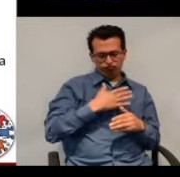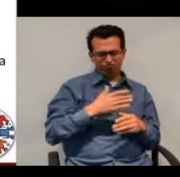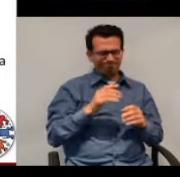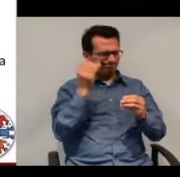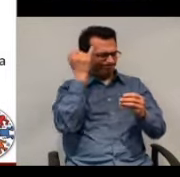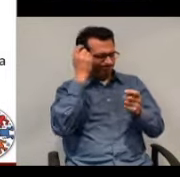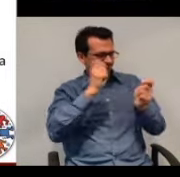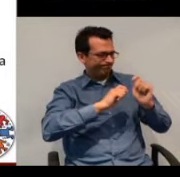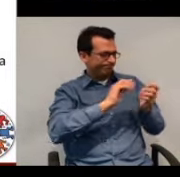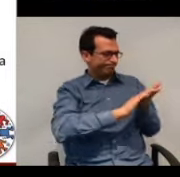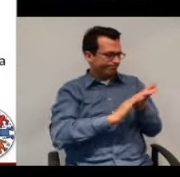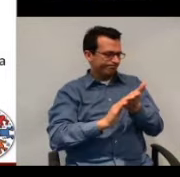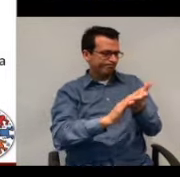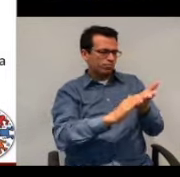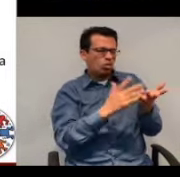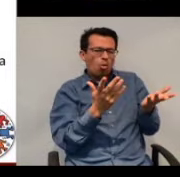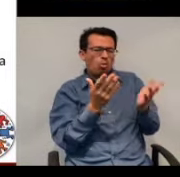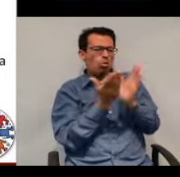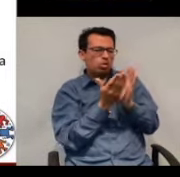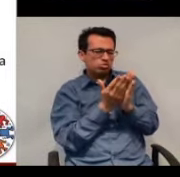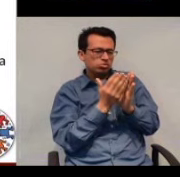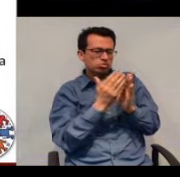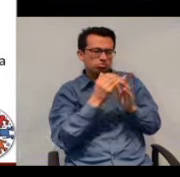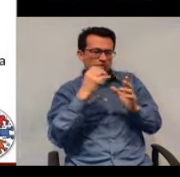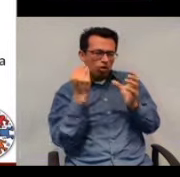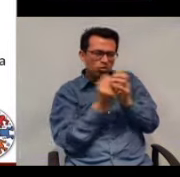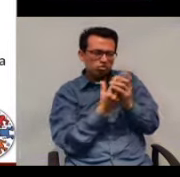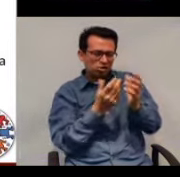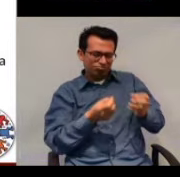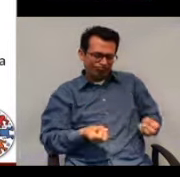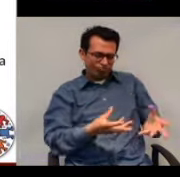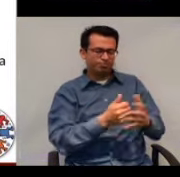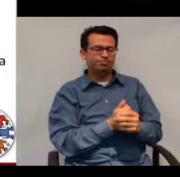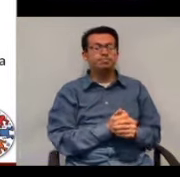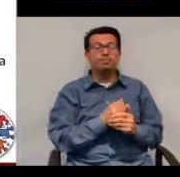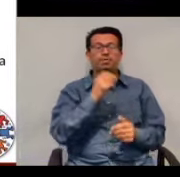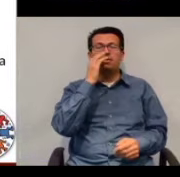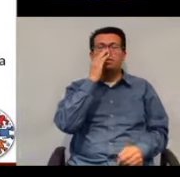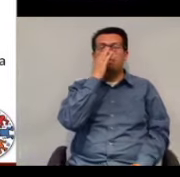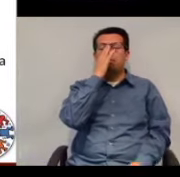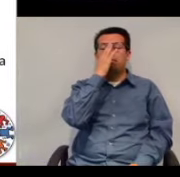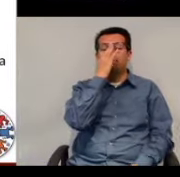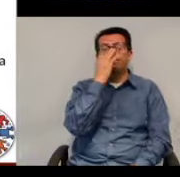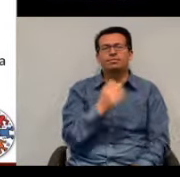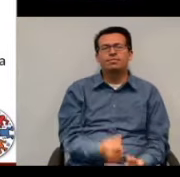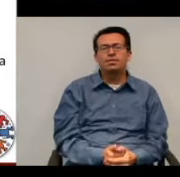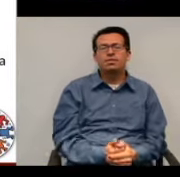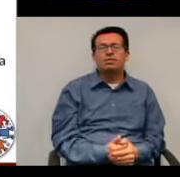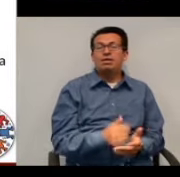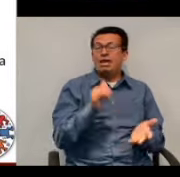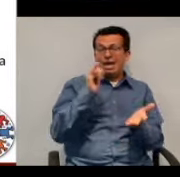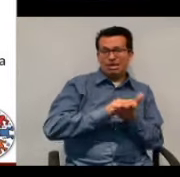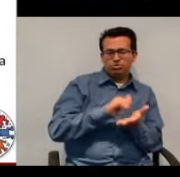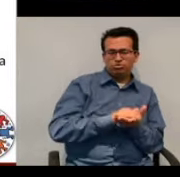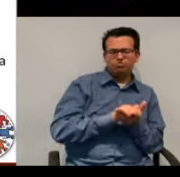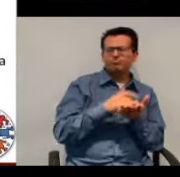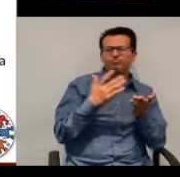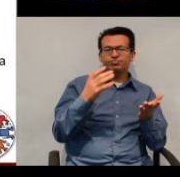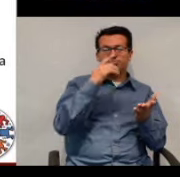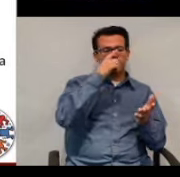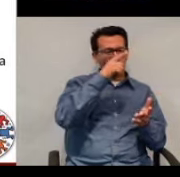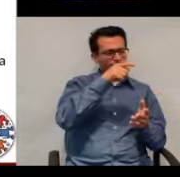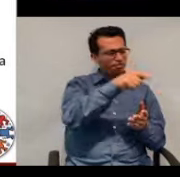que significa la educación inclusiva. Del mismo modo, son procesos que deben estar pensados en ser reevaluados de